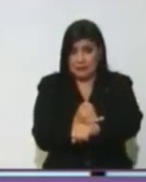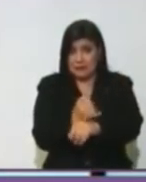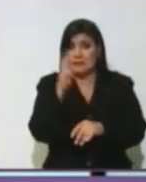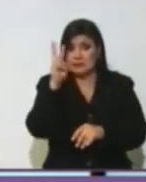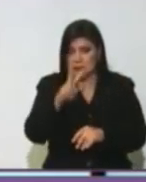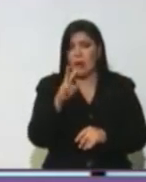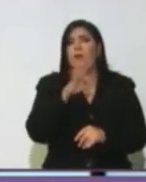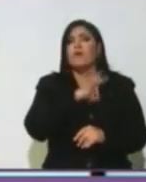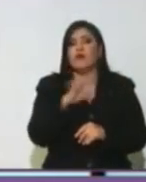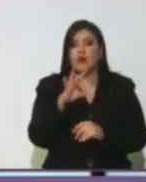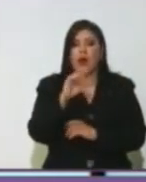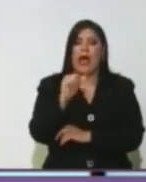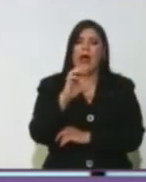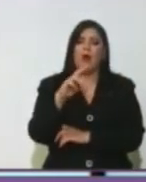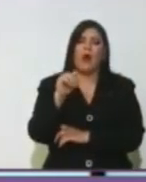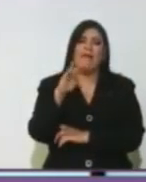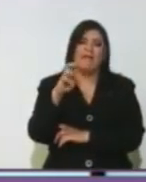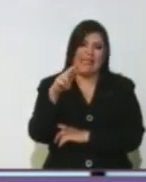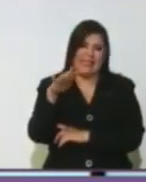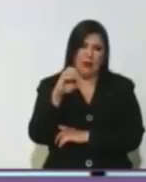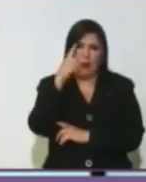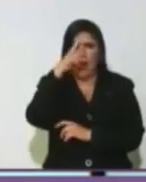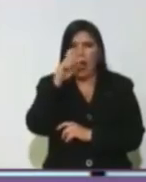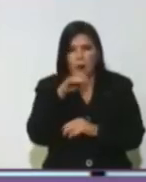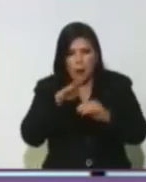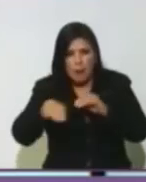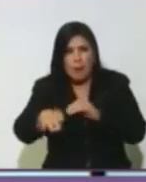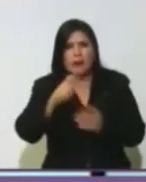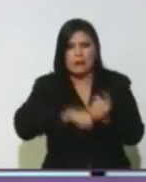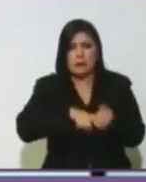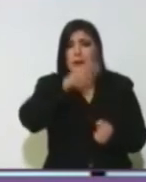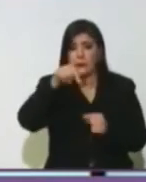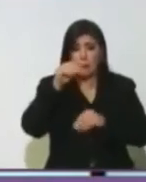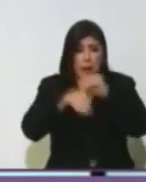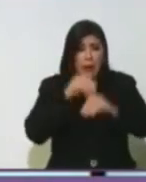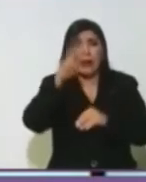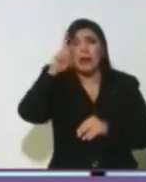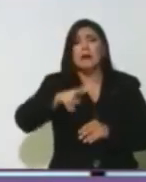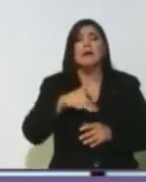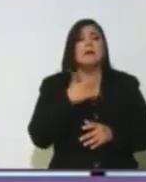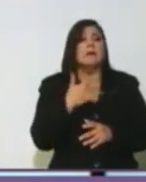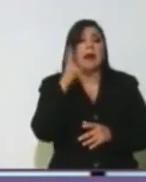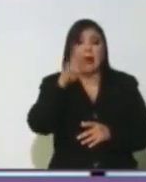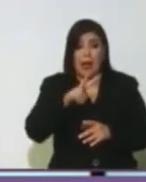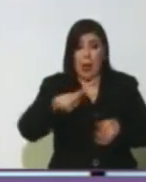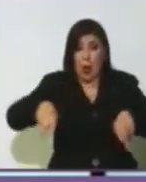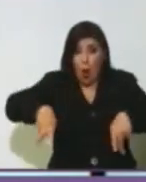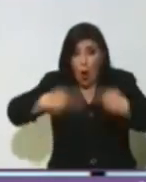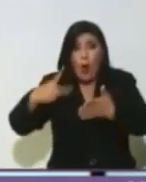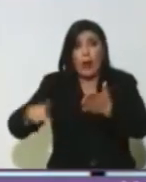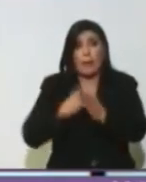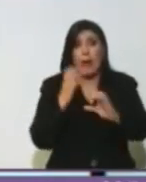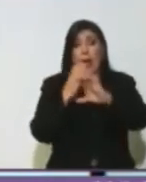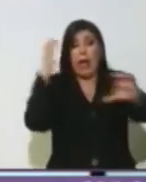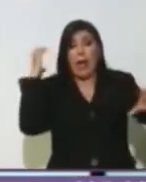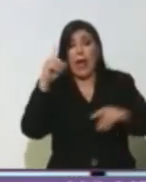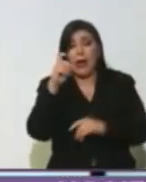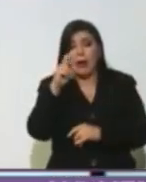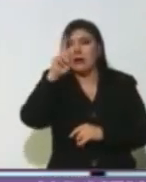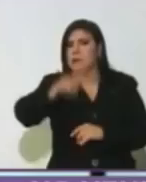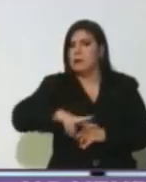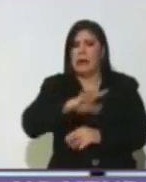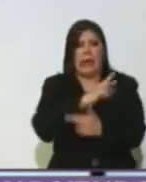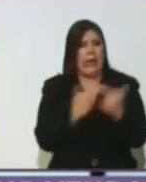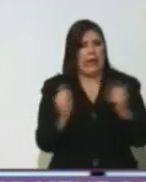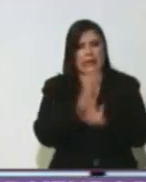su acuaférico y mientras hacemos eso no te van a vender una sola pipa más y voy a meter a la cárcel